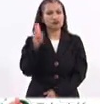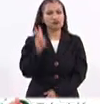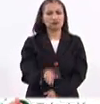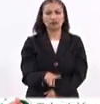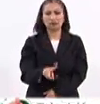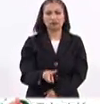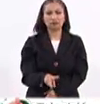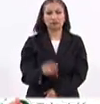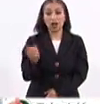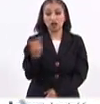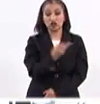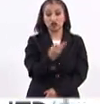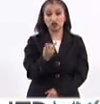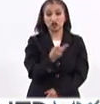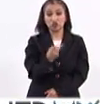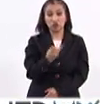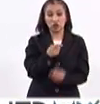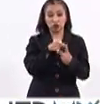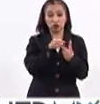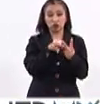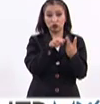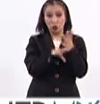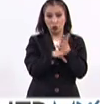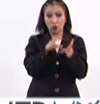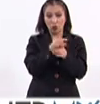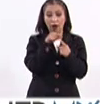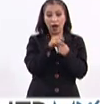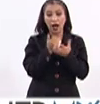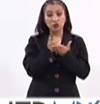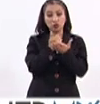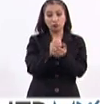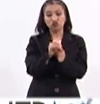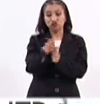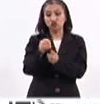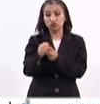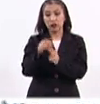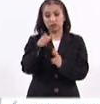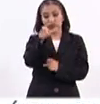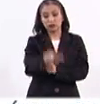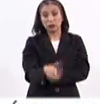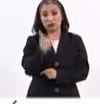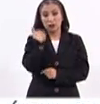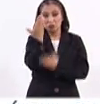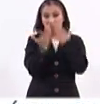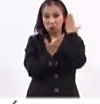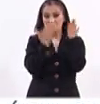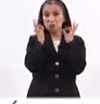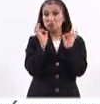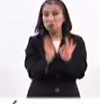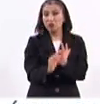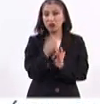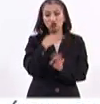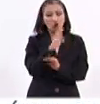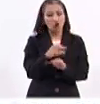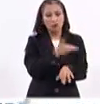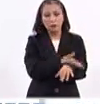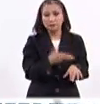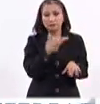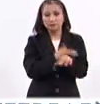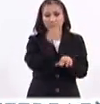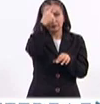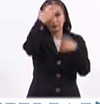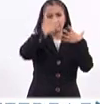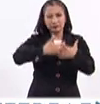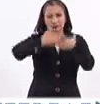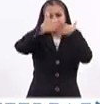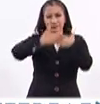Definitivamente, esos dos elementos impactan en el desempeño académico porque todo el proceso neuronal